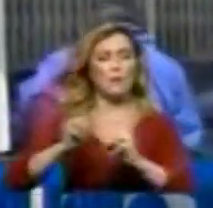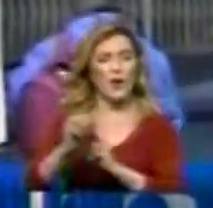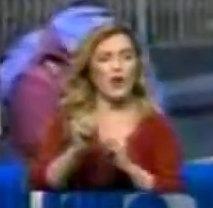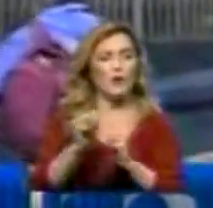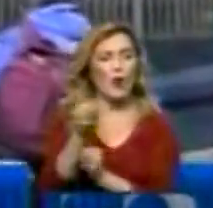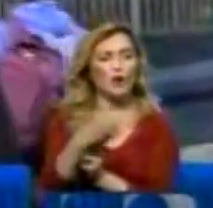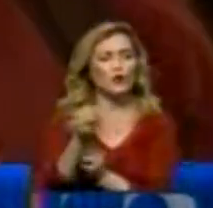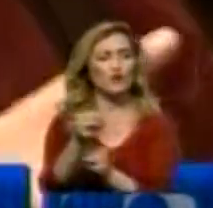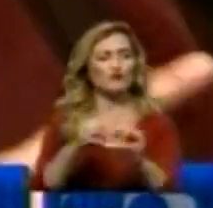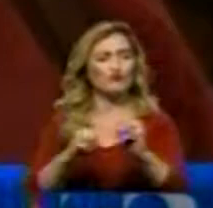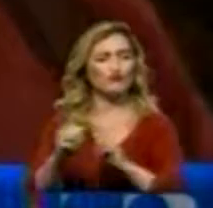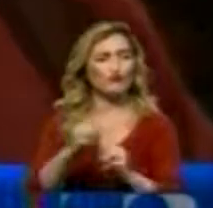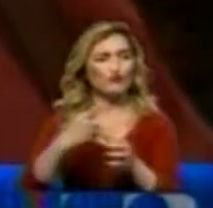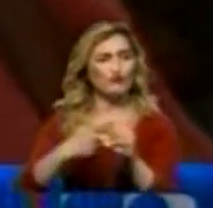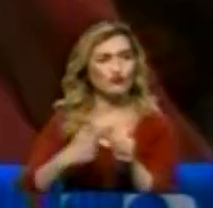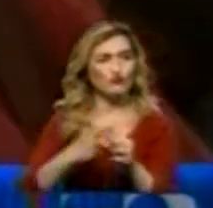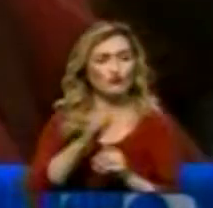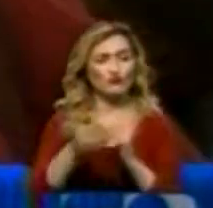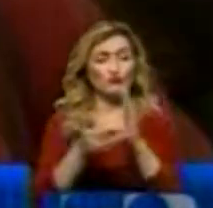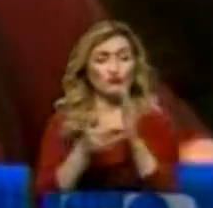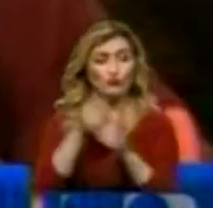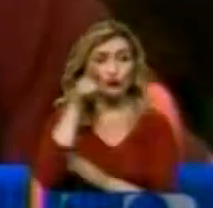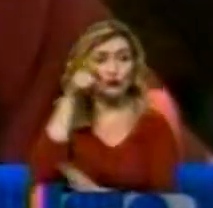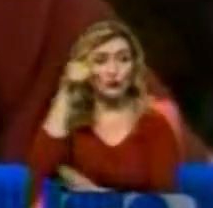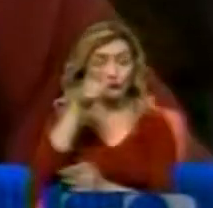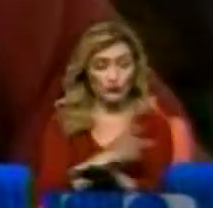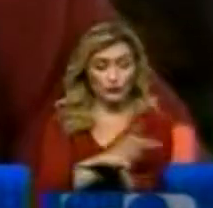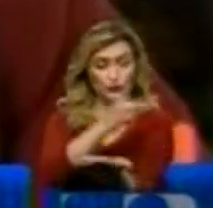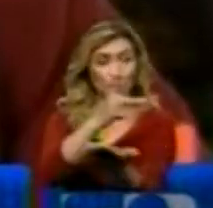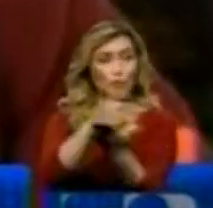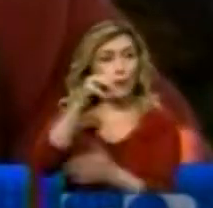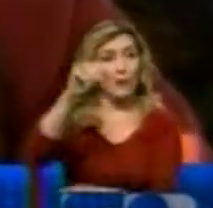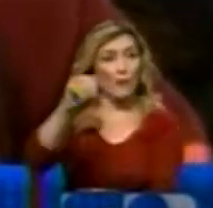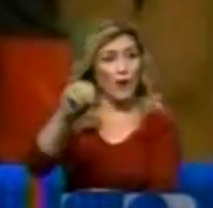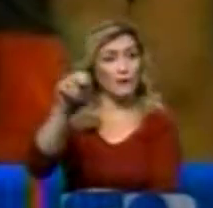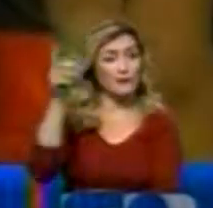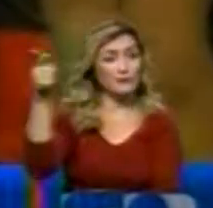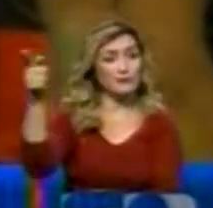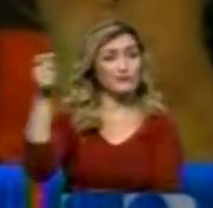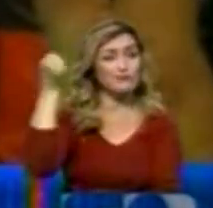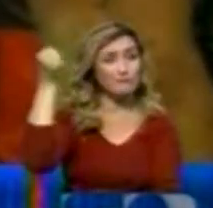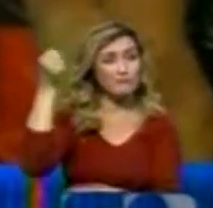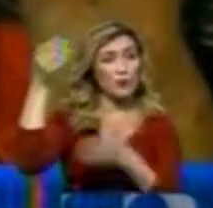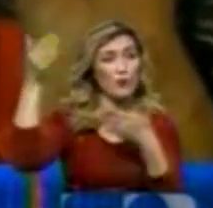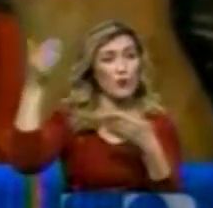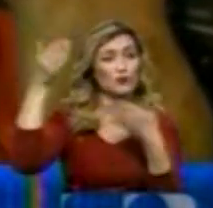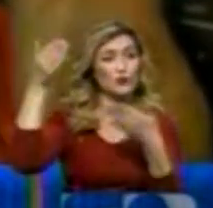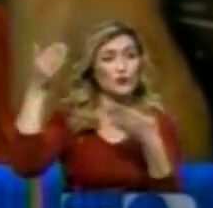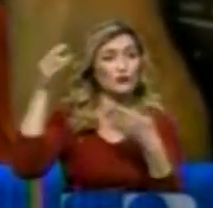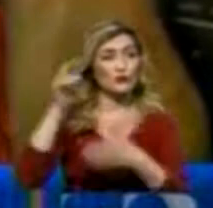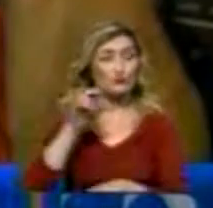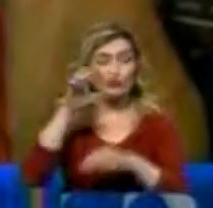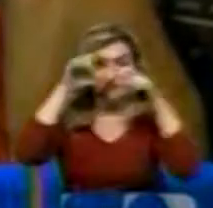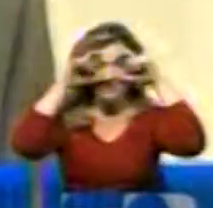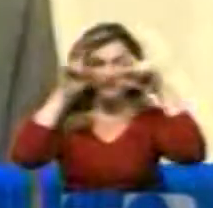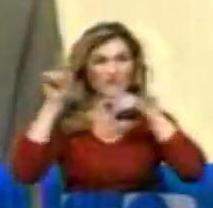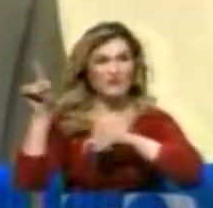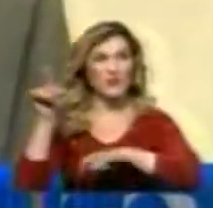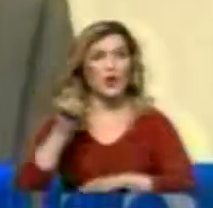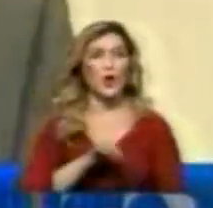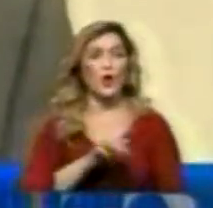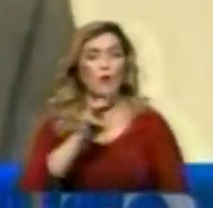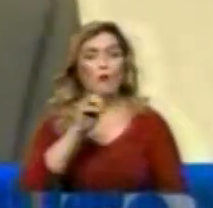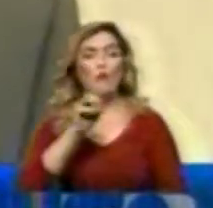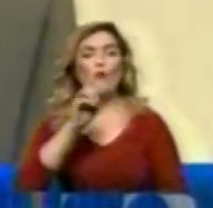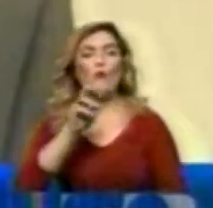Fiscalía Provincial de Pichincha. Este martes el activista político Fernando Villavicencio y el exasambleísta César Montúfar rindieron su